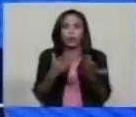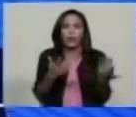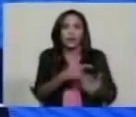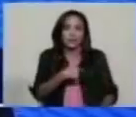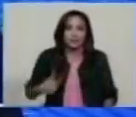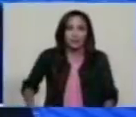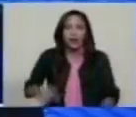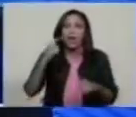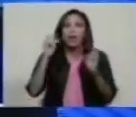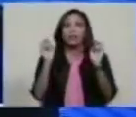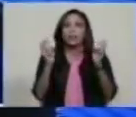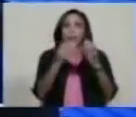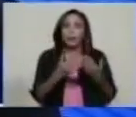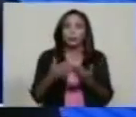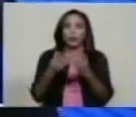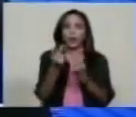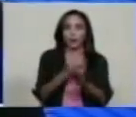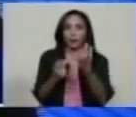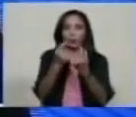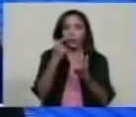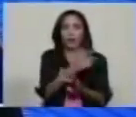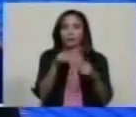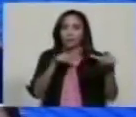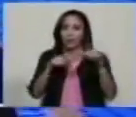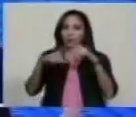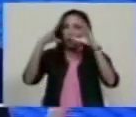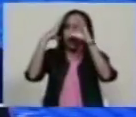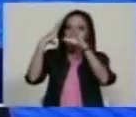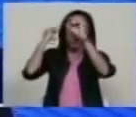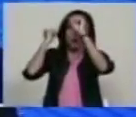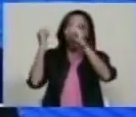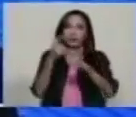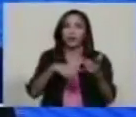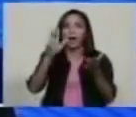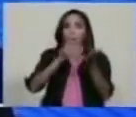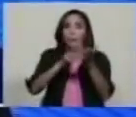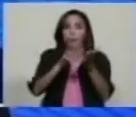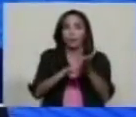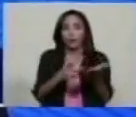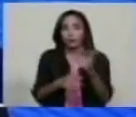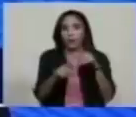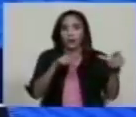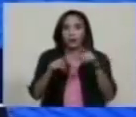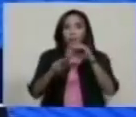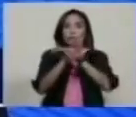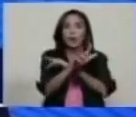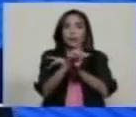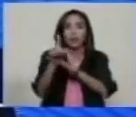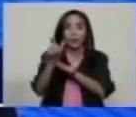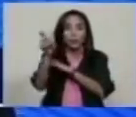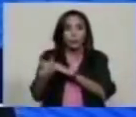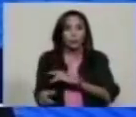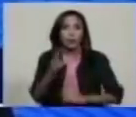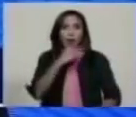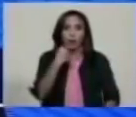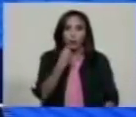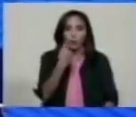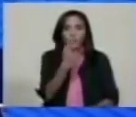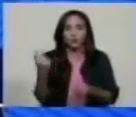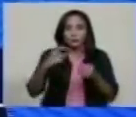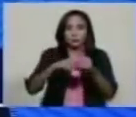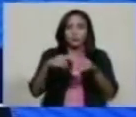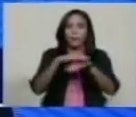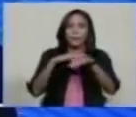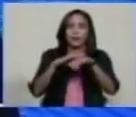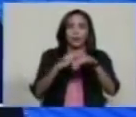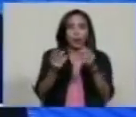económicas especiales. Ya la embajada me informó que está aprobado el cupo de 31 funcionarios, 31 jóvenes del Ministerio de Comercio